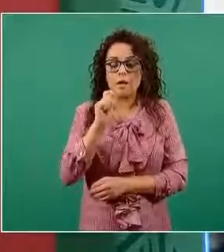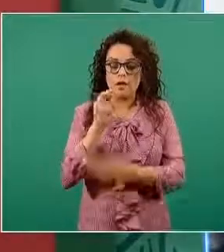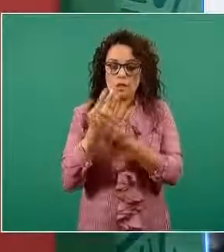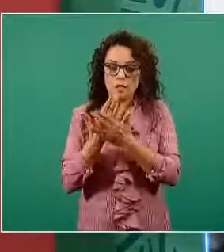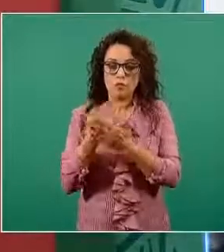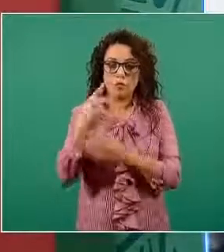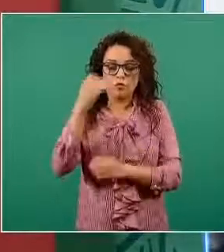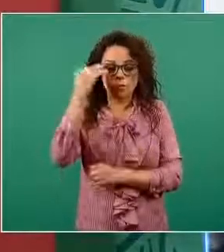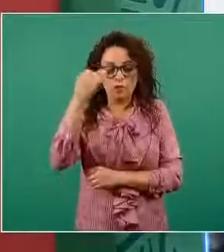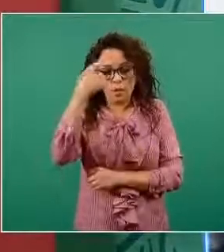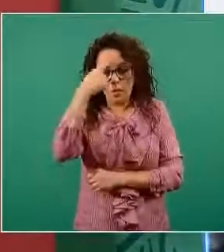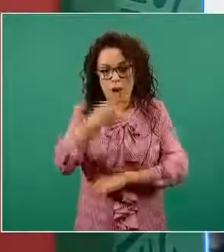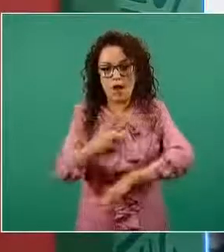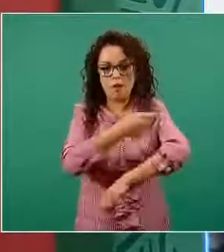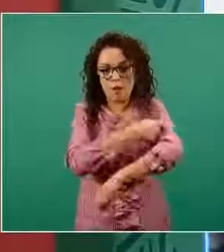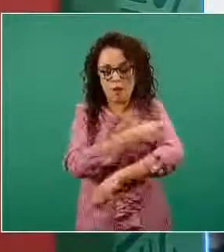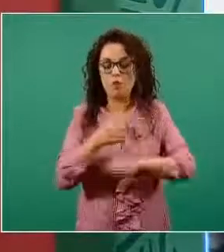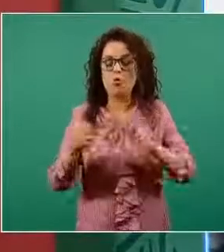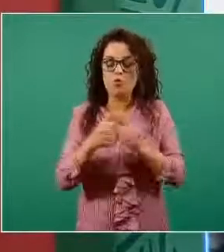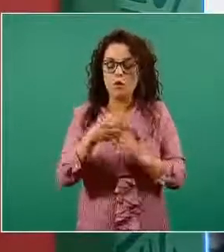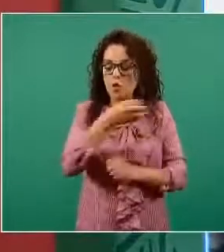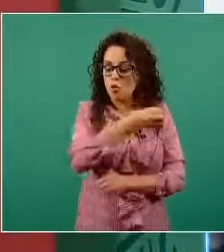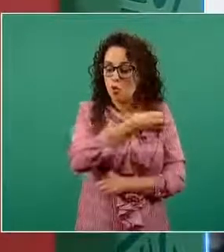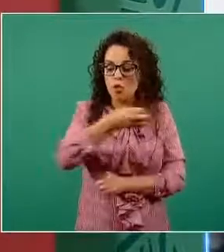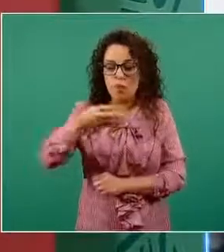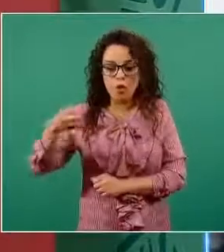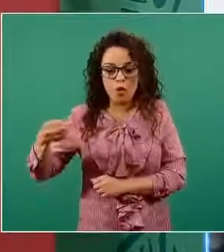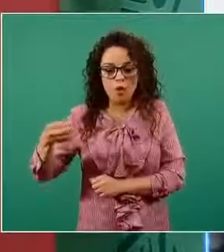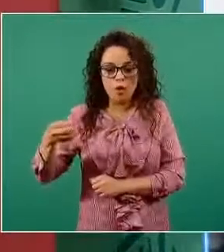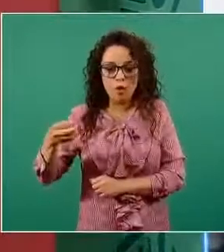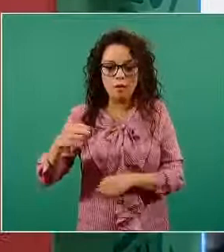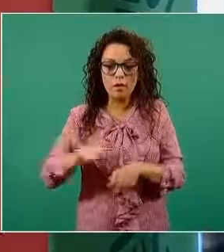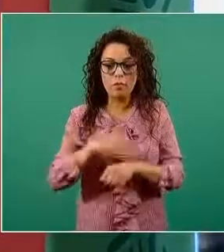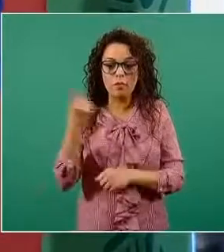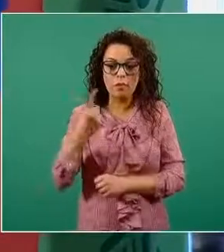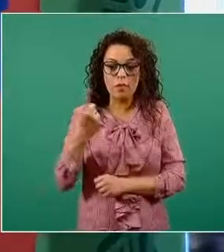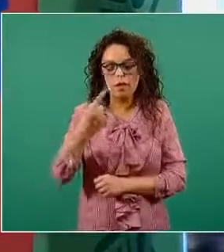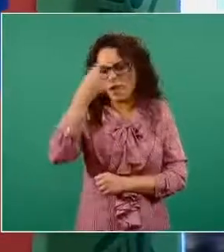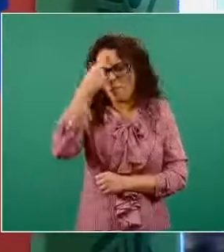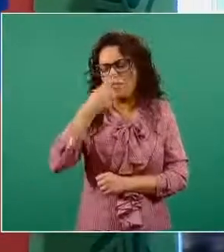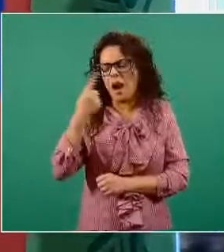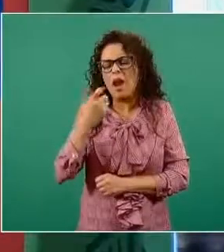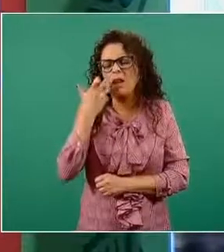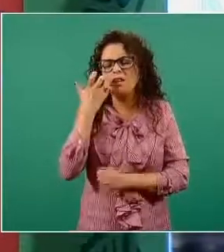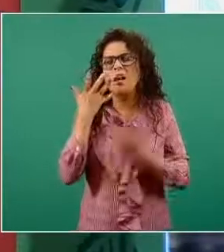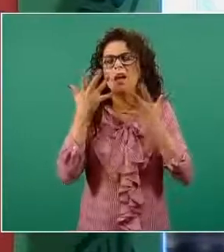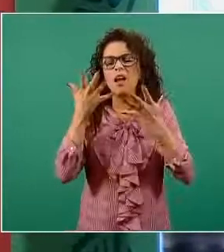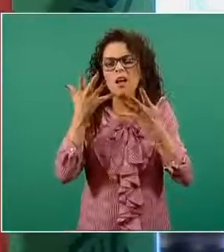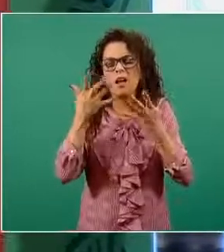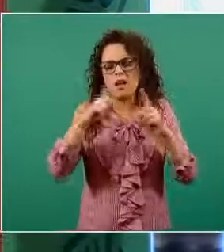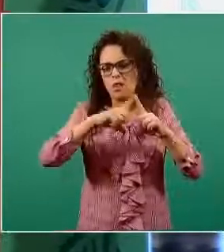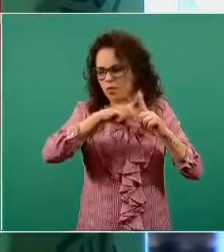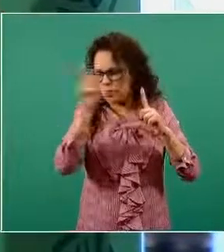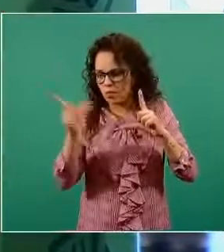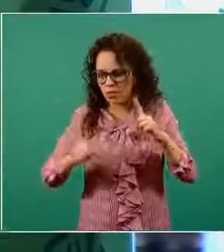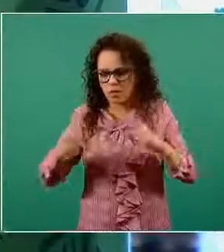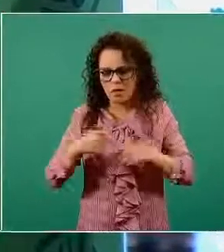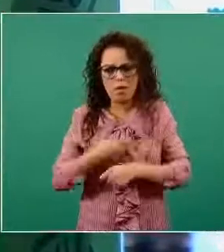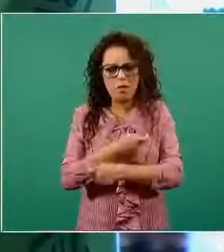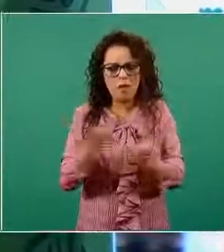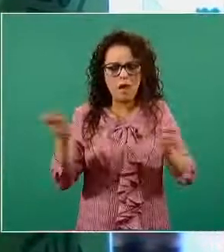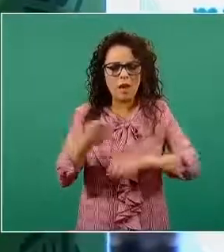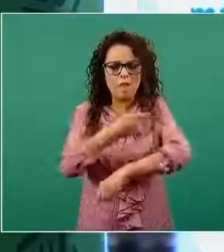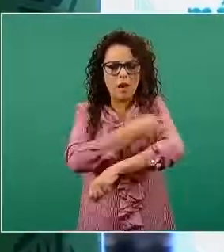vacunarse, pero esto hay que hacerlo en forma ordenada porque el propósito de la política de vacunación contra COVID-19 es un